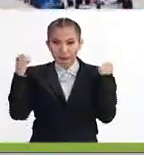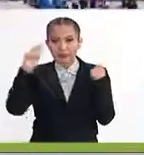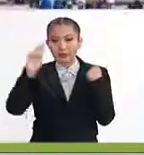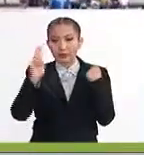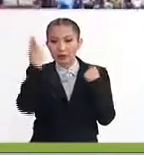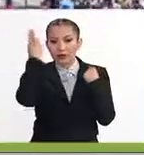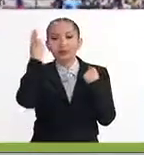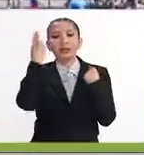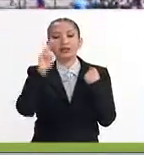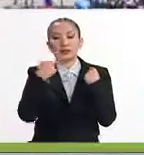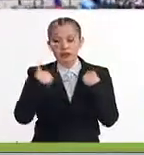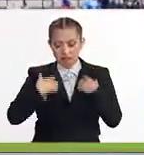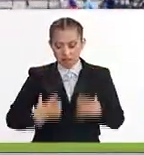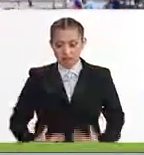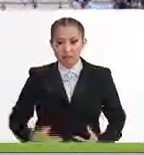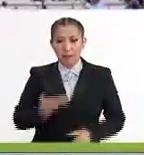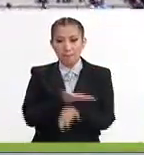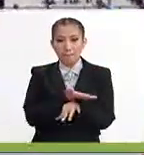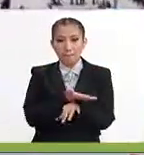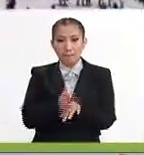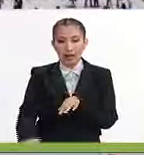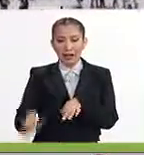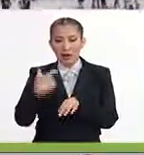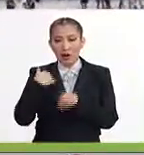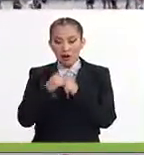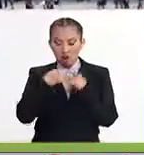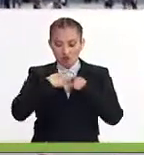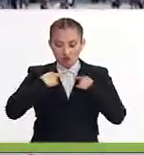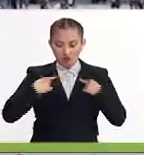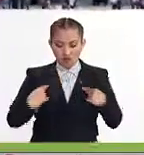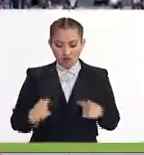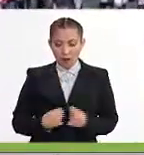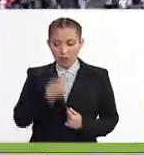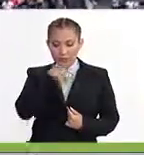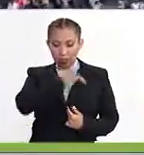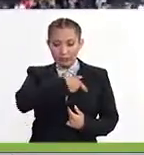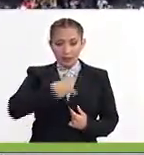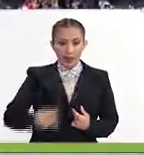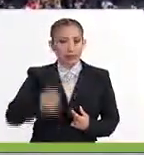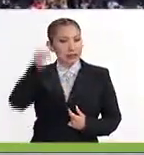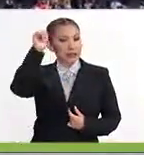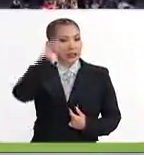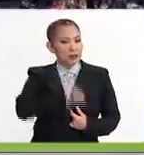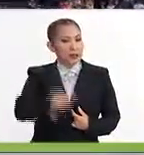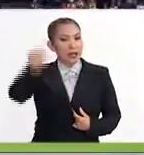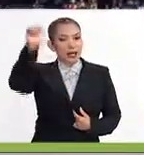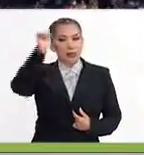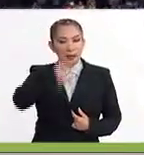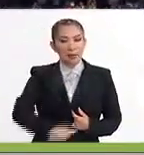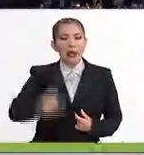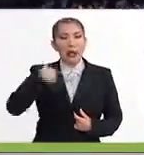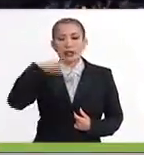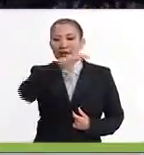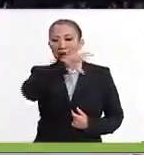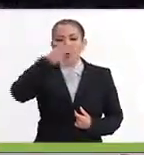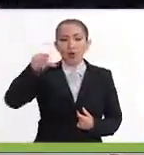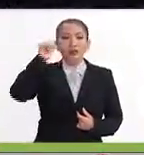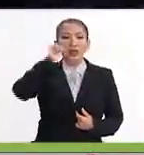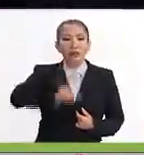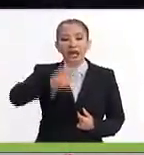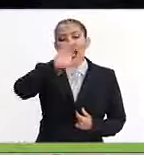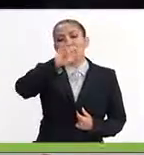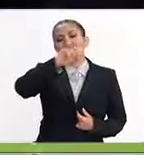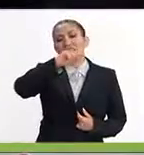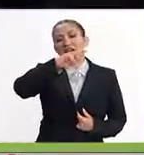Pumas y abajo traía una playera blanca dibujado con un corazón y diciendo siempre, siempre CU, siempre